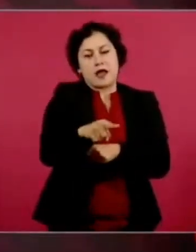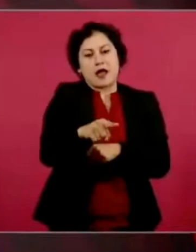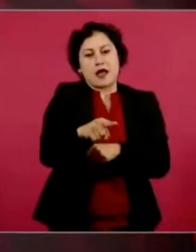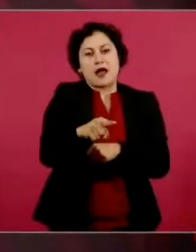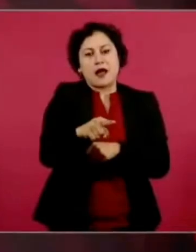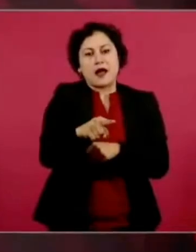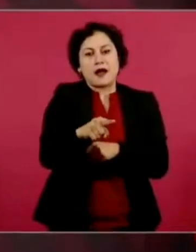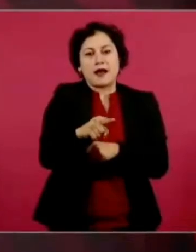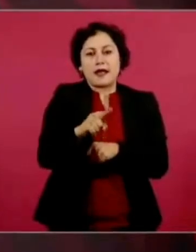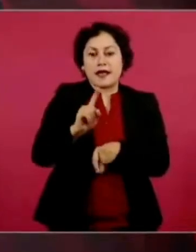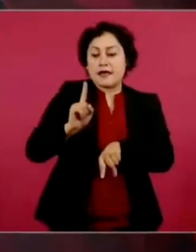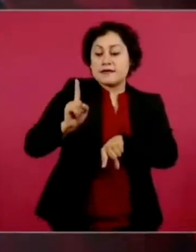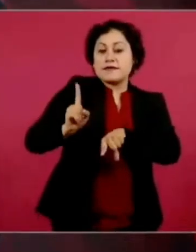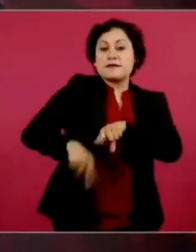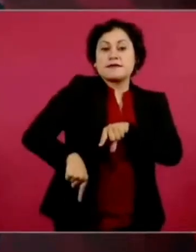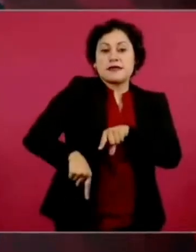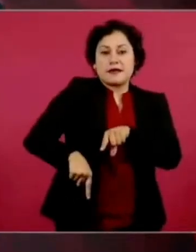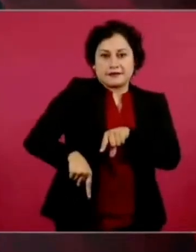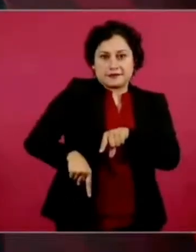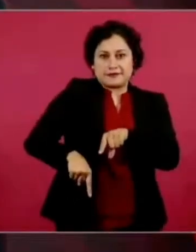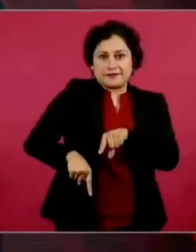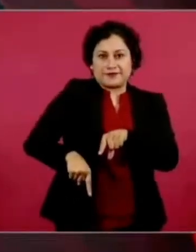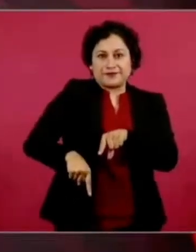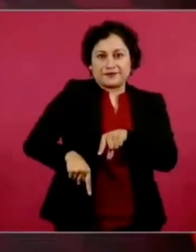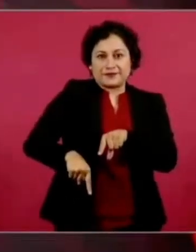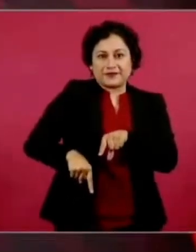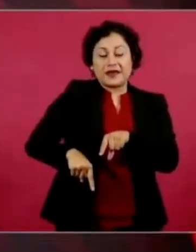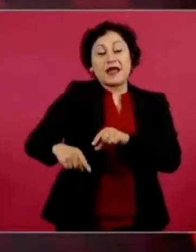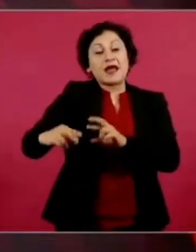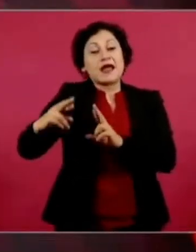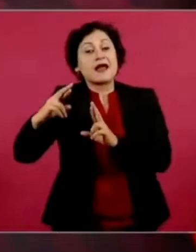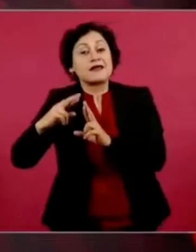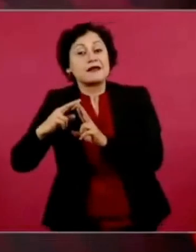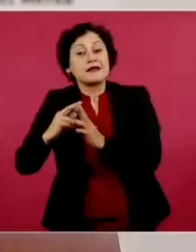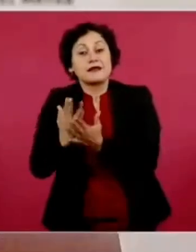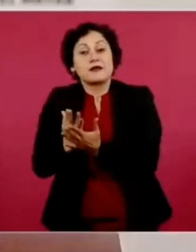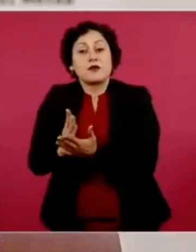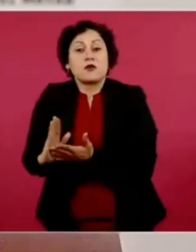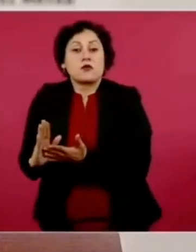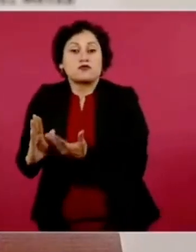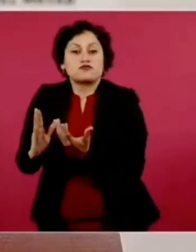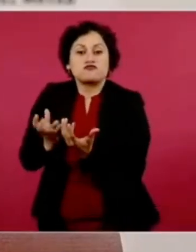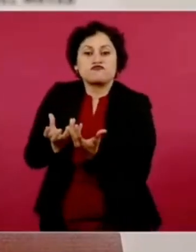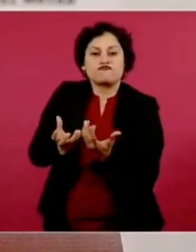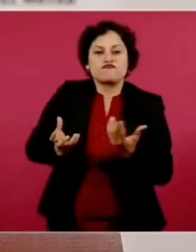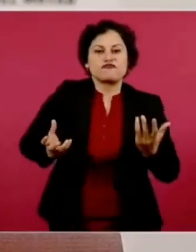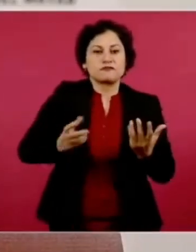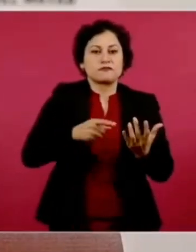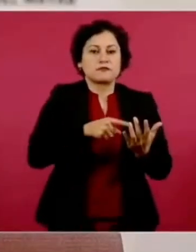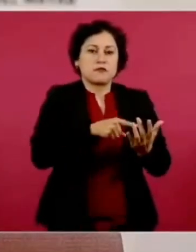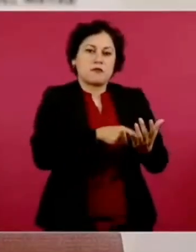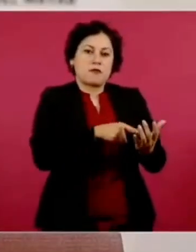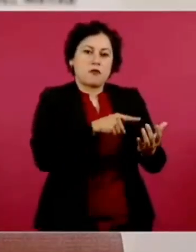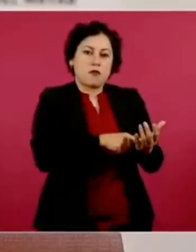el poder civil del poder clerical o eclesiástico.